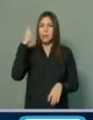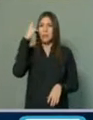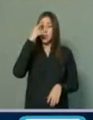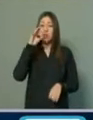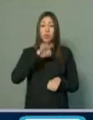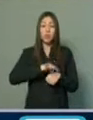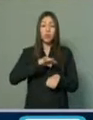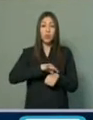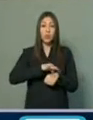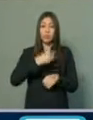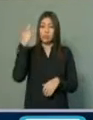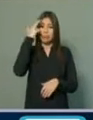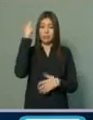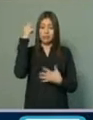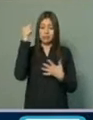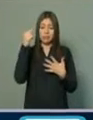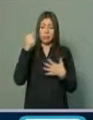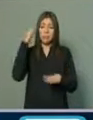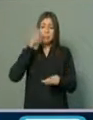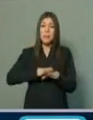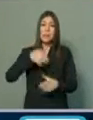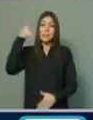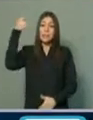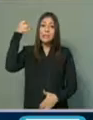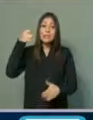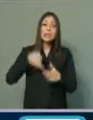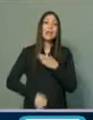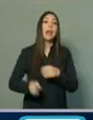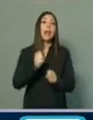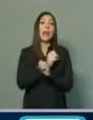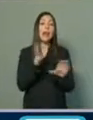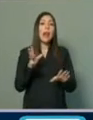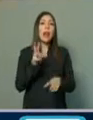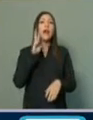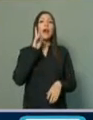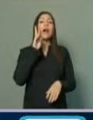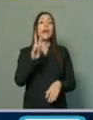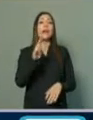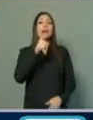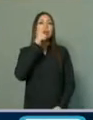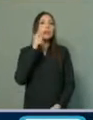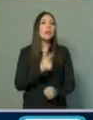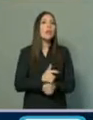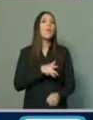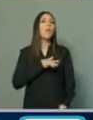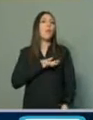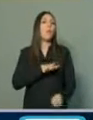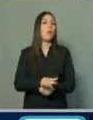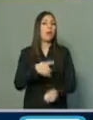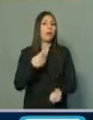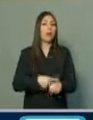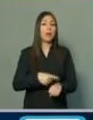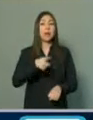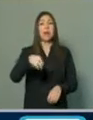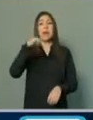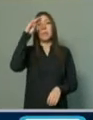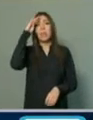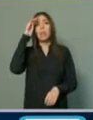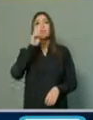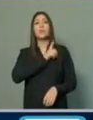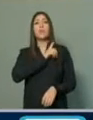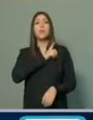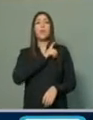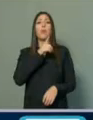muy detallada para poder llegar al diagnóstico y el manejo no debe ser nada más a base de relajantes musculares